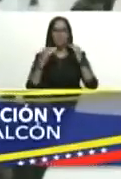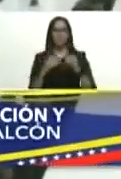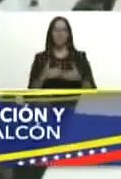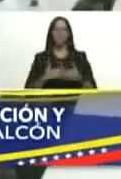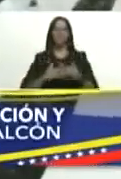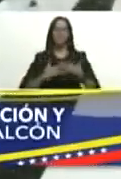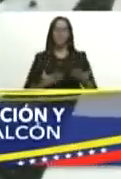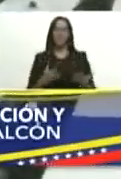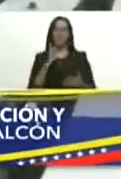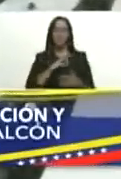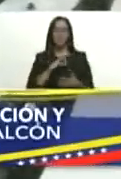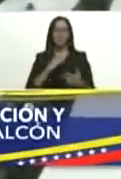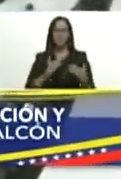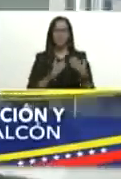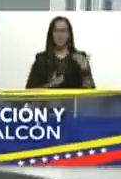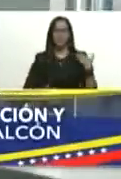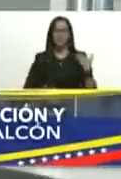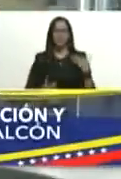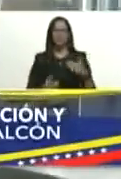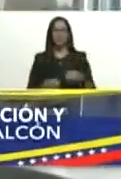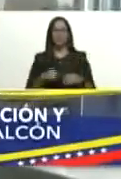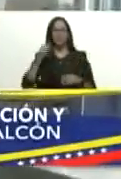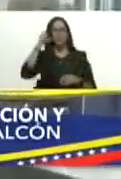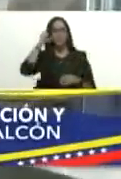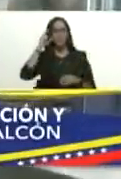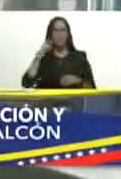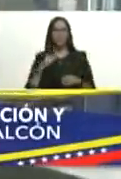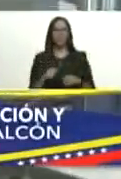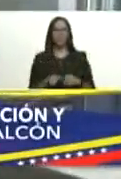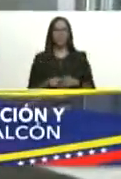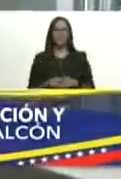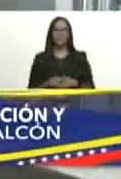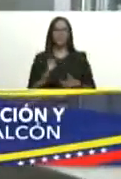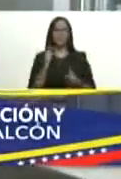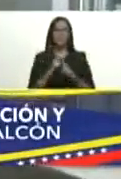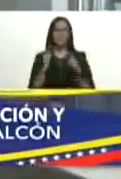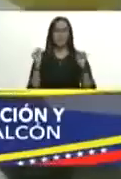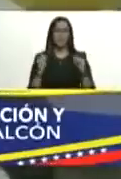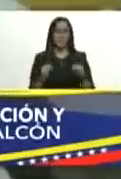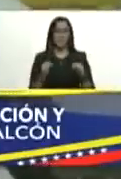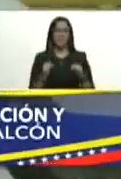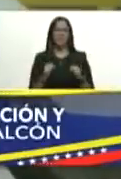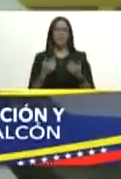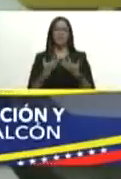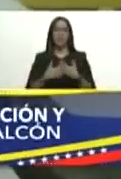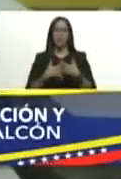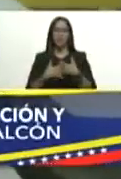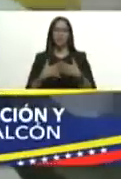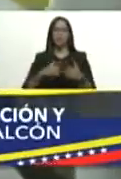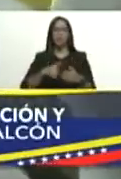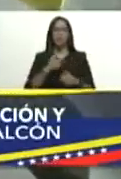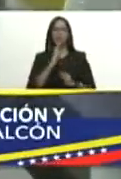entregándole, señor presidente, diariamente desde aquí, desde esta fábrica, podemos dar